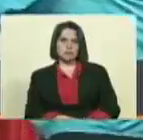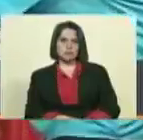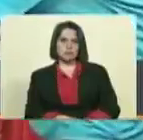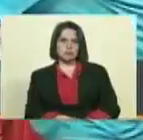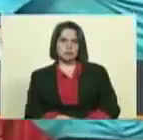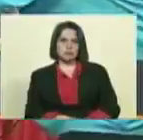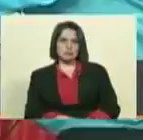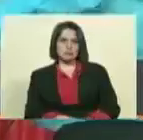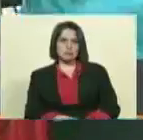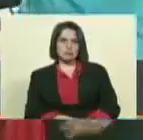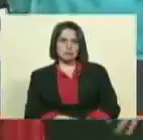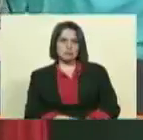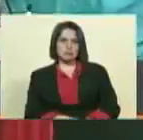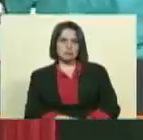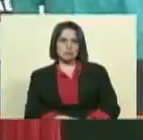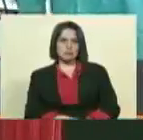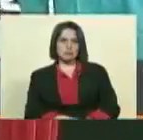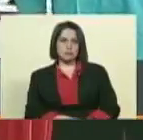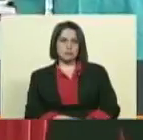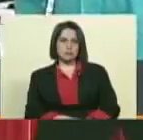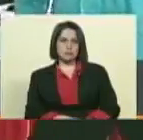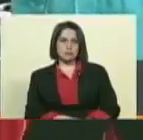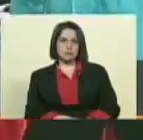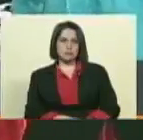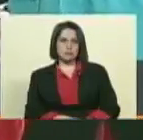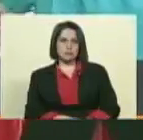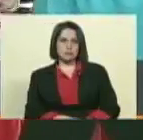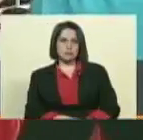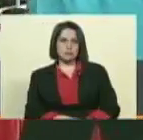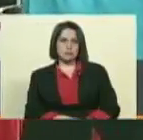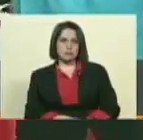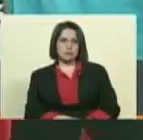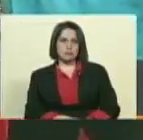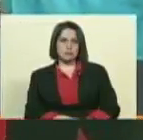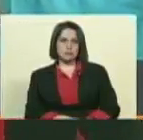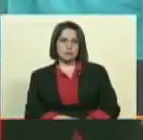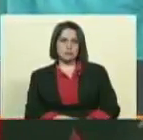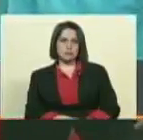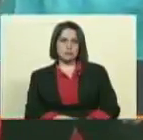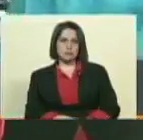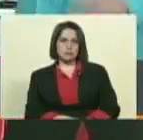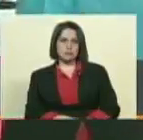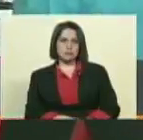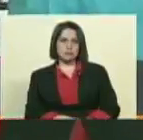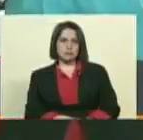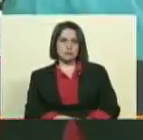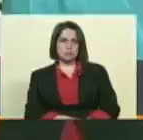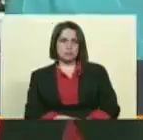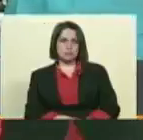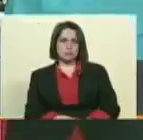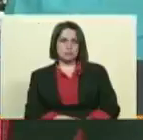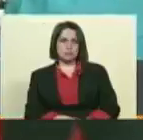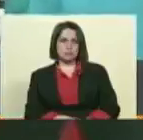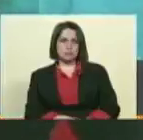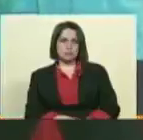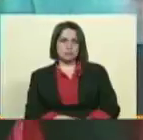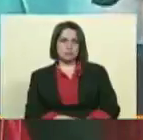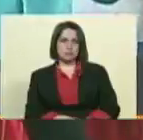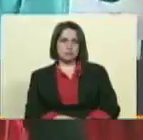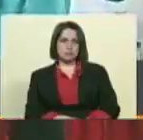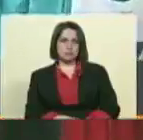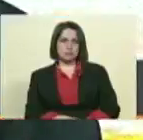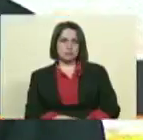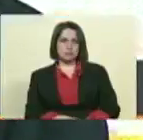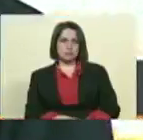paz. Y rezan de buena fe, y rezan de corazón, pero también reza el piloto